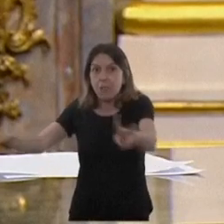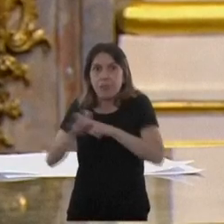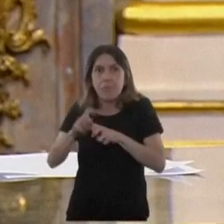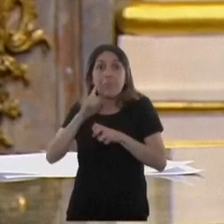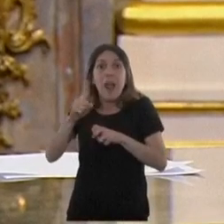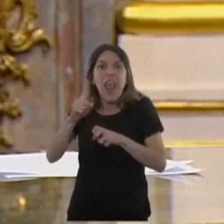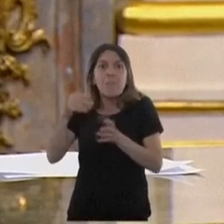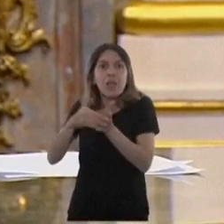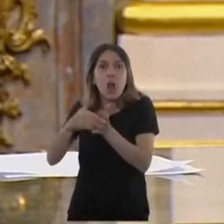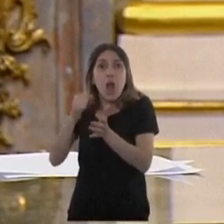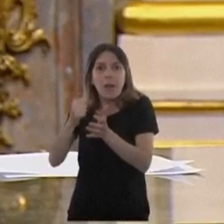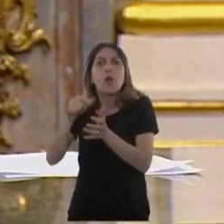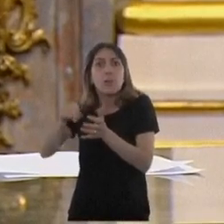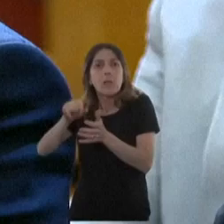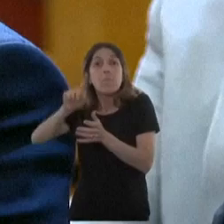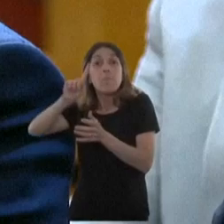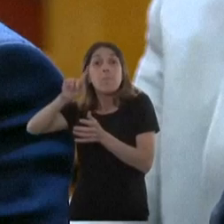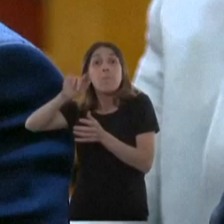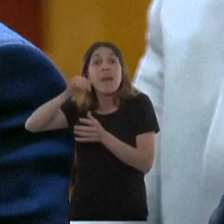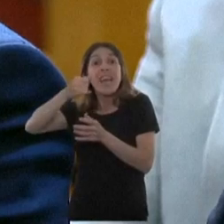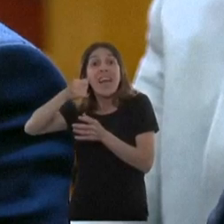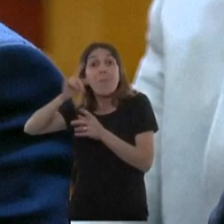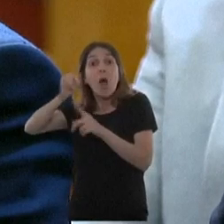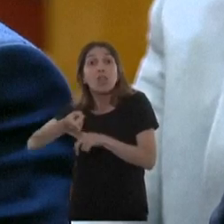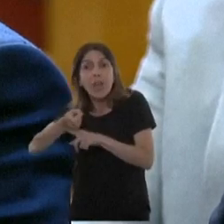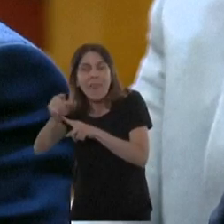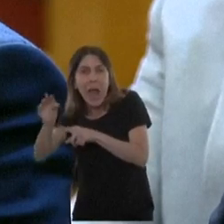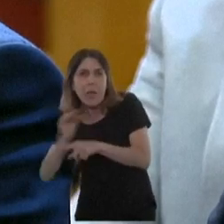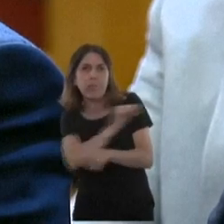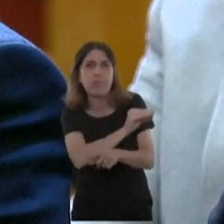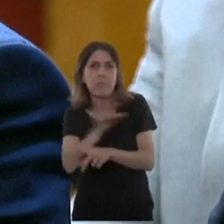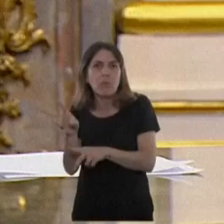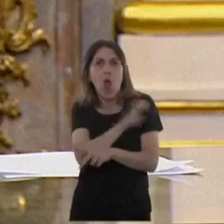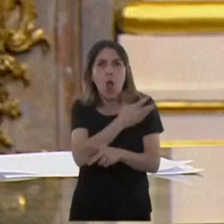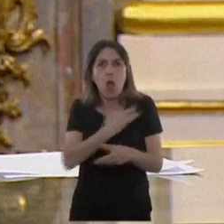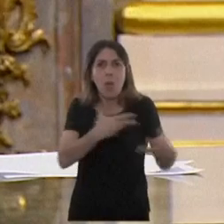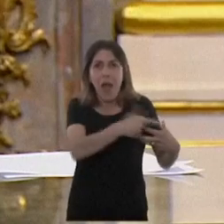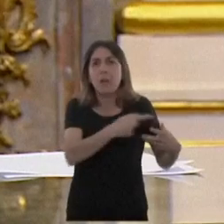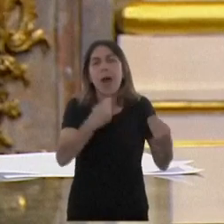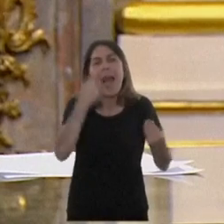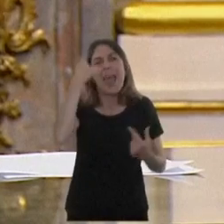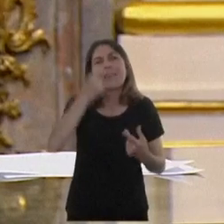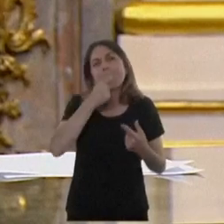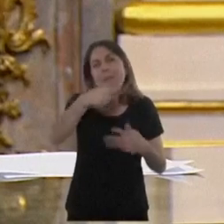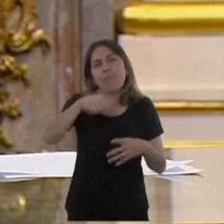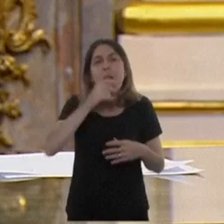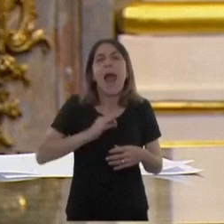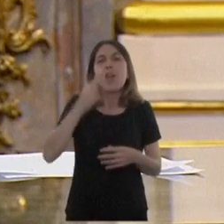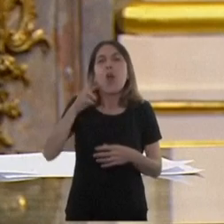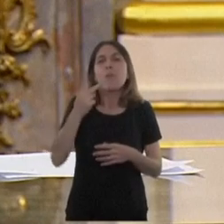muy pequeña de todo el entramado de empresas de nuestro país para darse para darles una idea en el año 2021